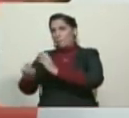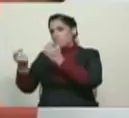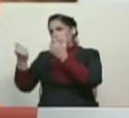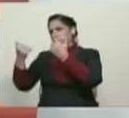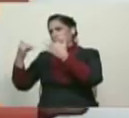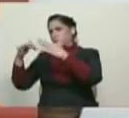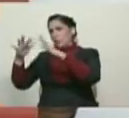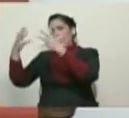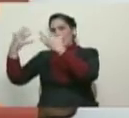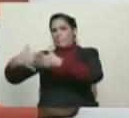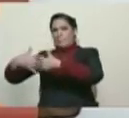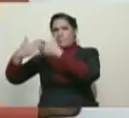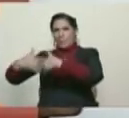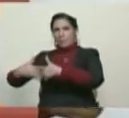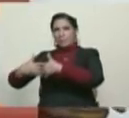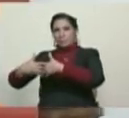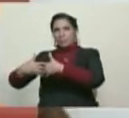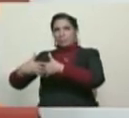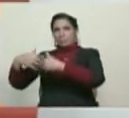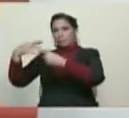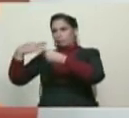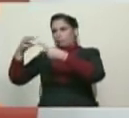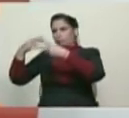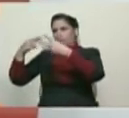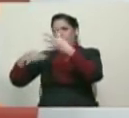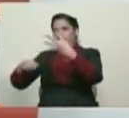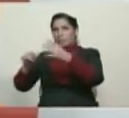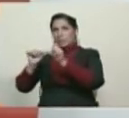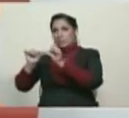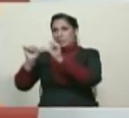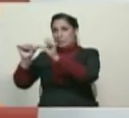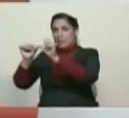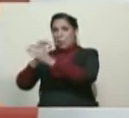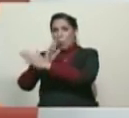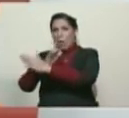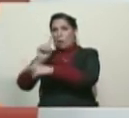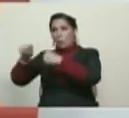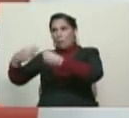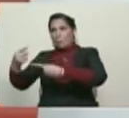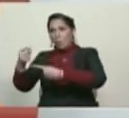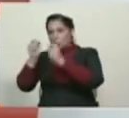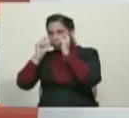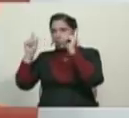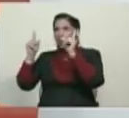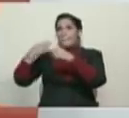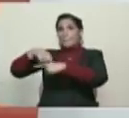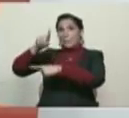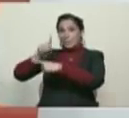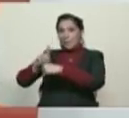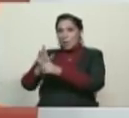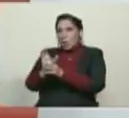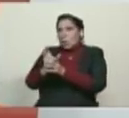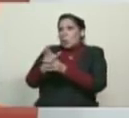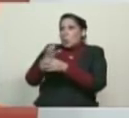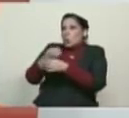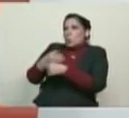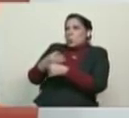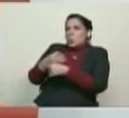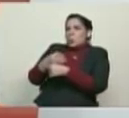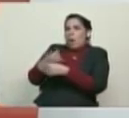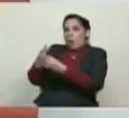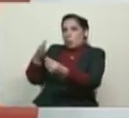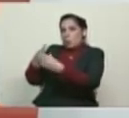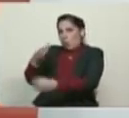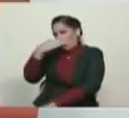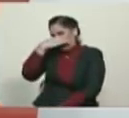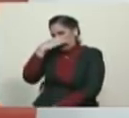de industriales que siguieron el juego y después se dieron cuenta que los primeros ahogados con el dólar criminal